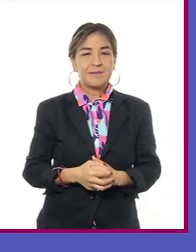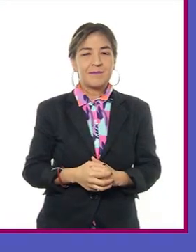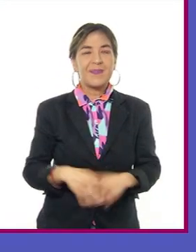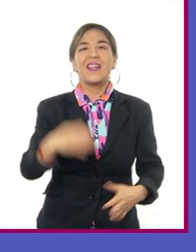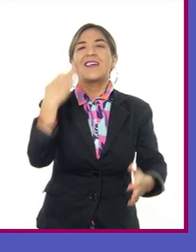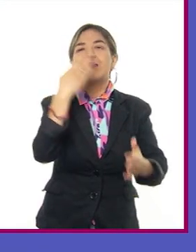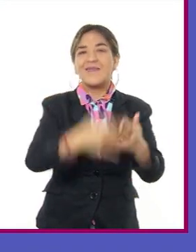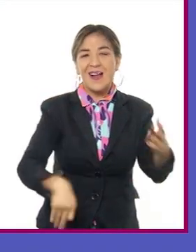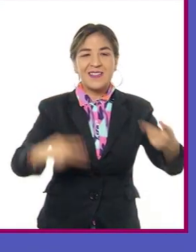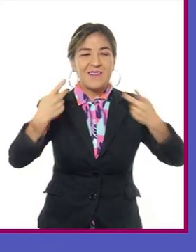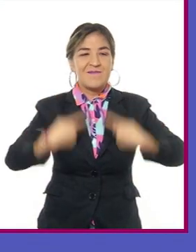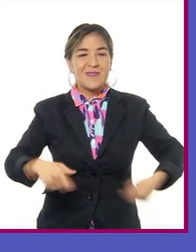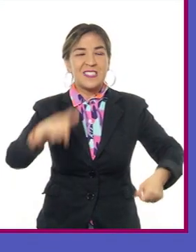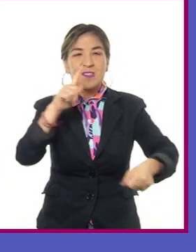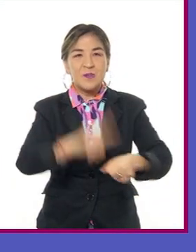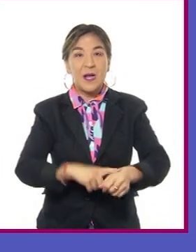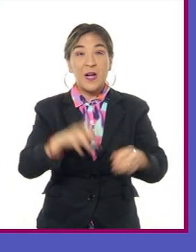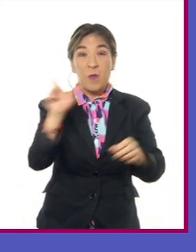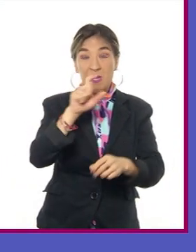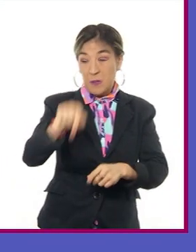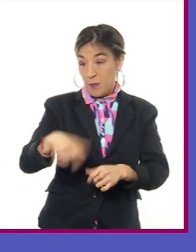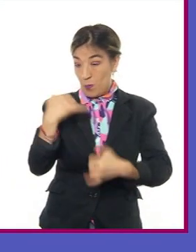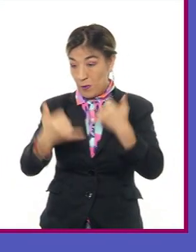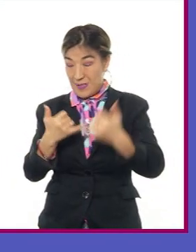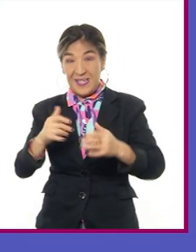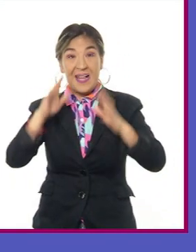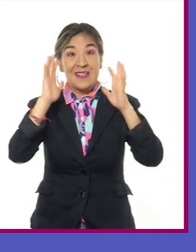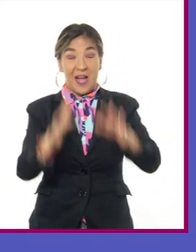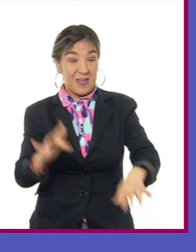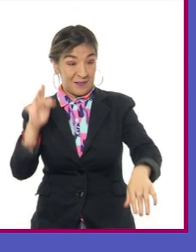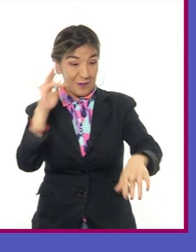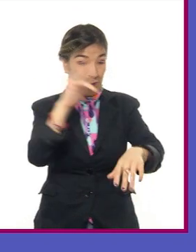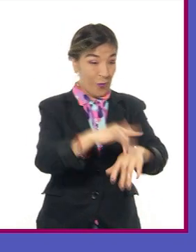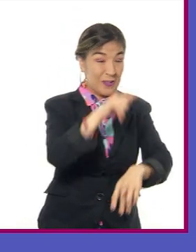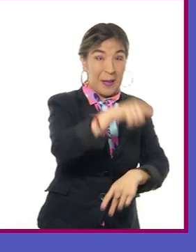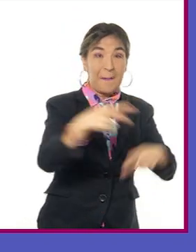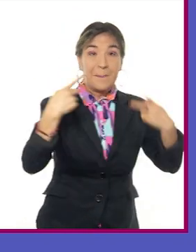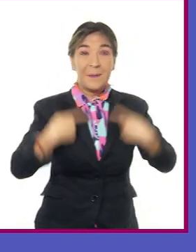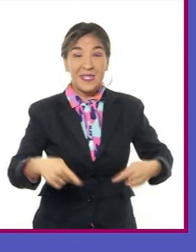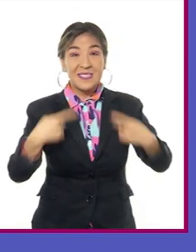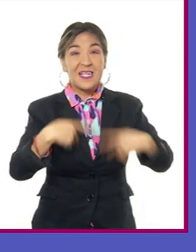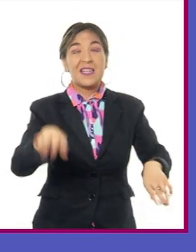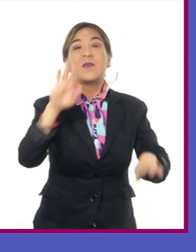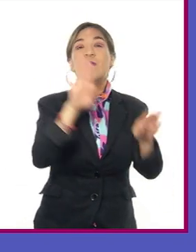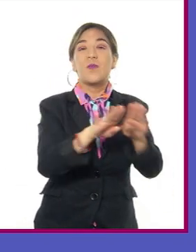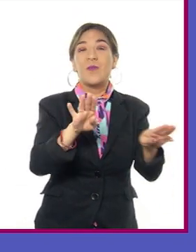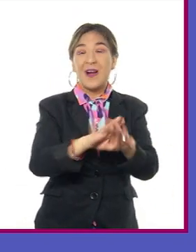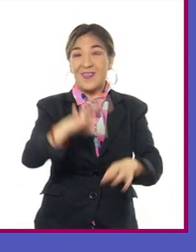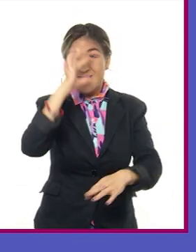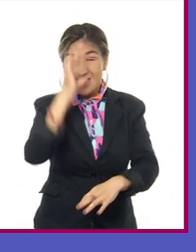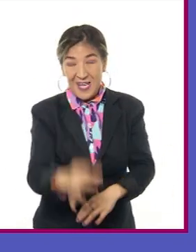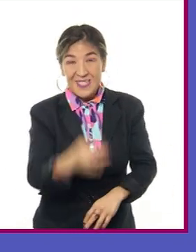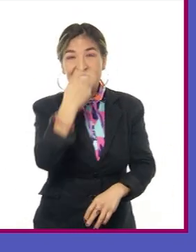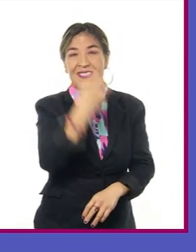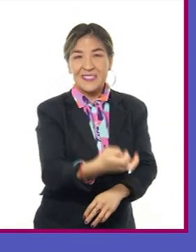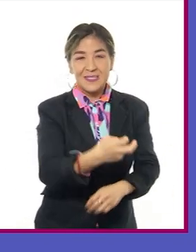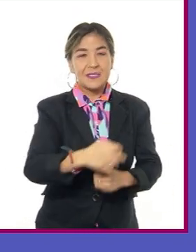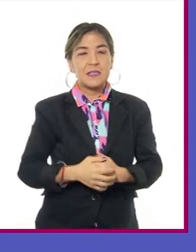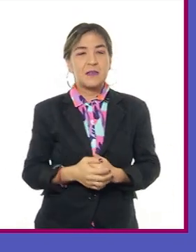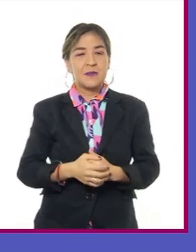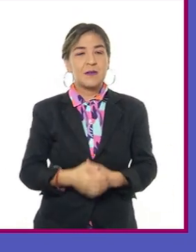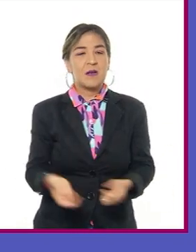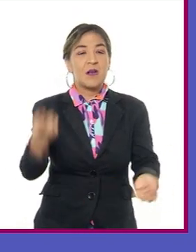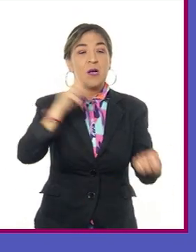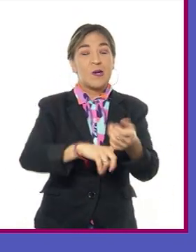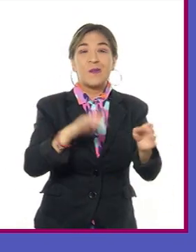Falta personal. Cuando un jugador entra en contacto con su oponente y le causa una desventaja, invadiendo el llamado cilindro